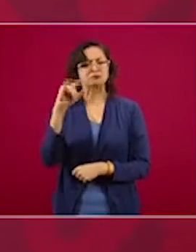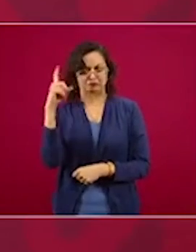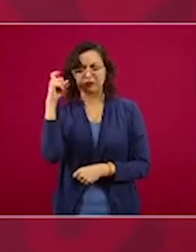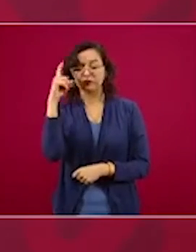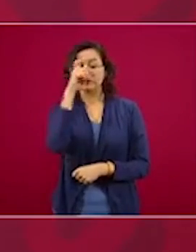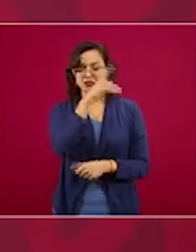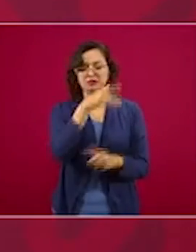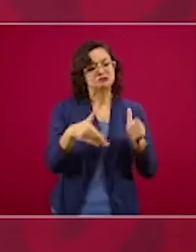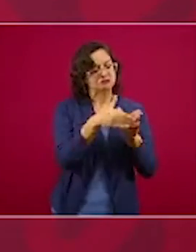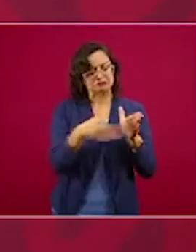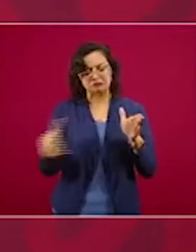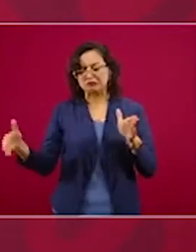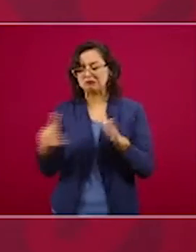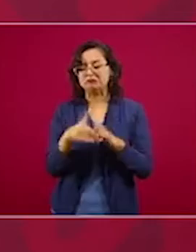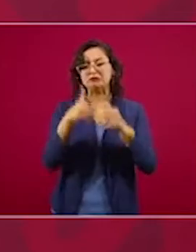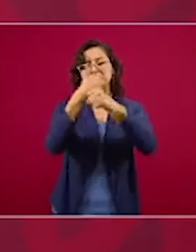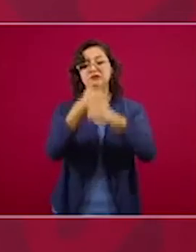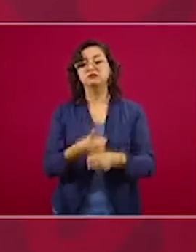transitoria.